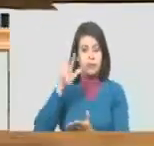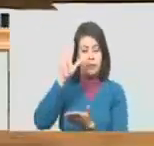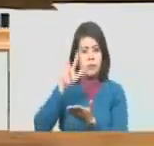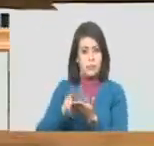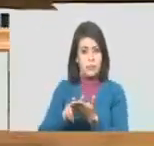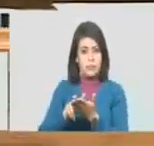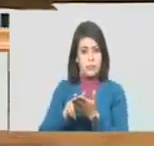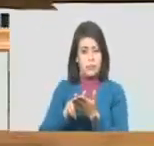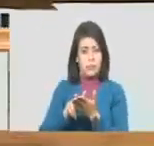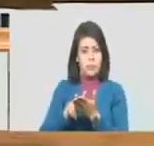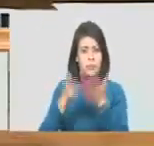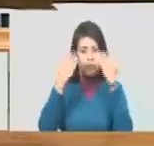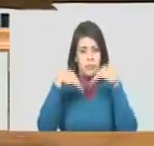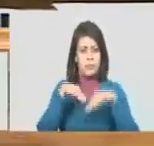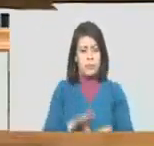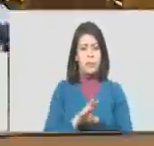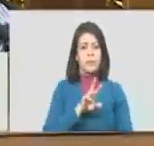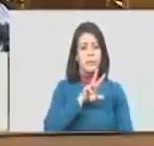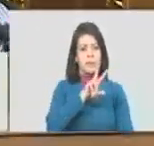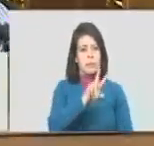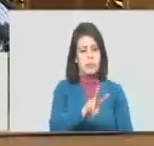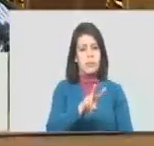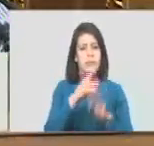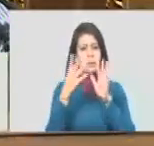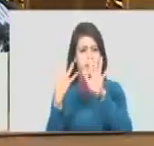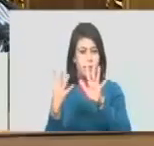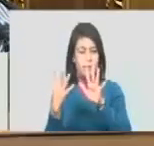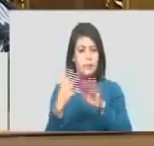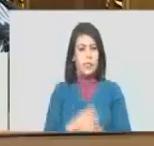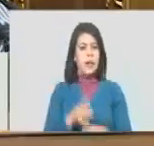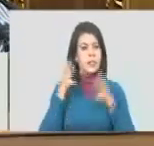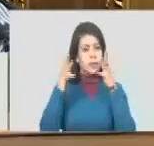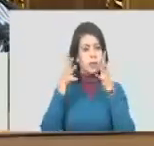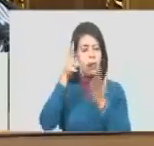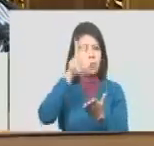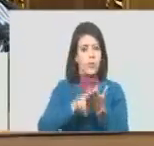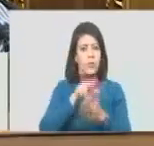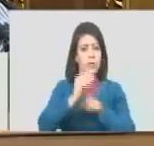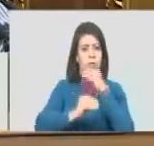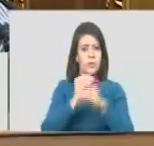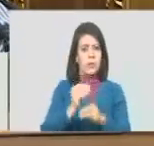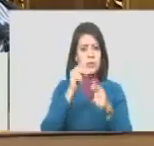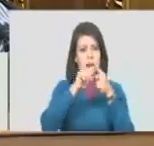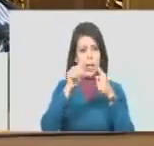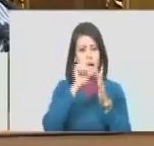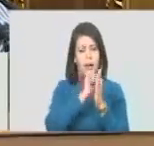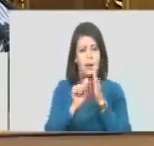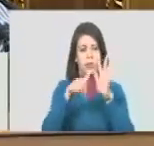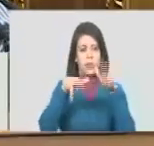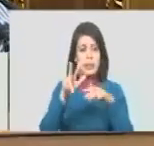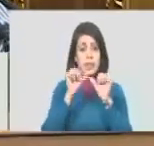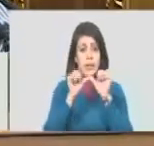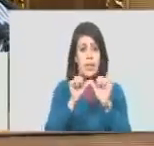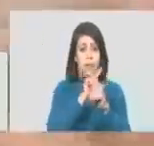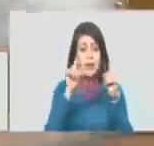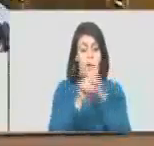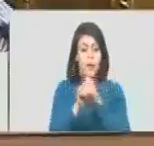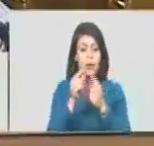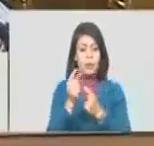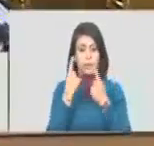consideración el epígrafe. Aprobado. Siguiente. 39. Se sugiere aprobar la creación del contenido del artículo 13, quedando redactado de la